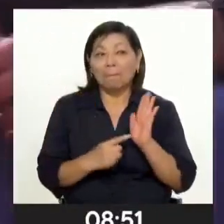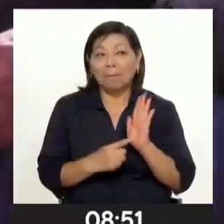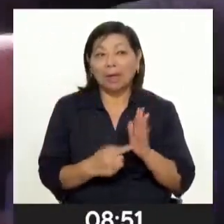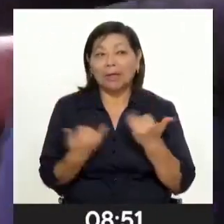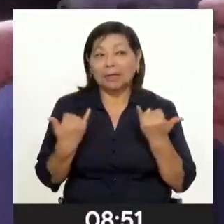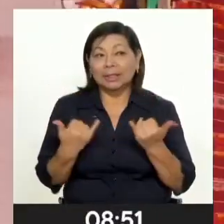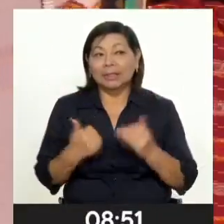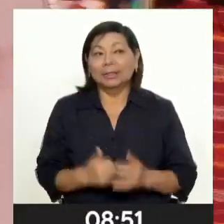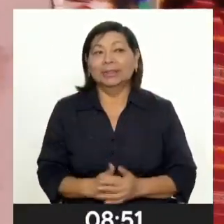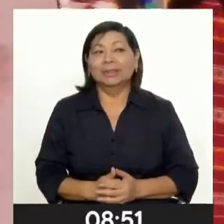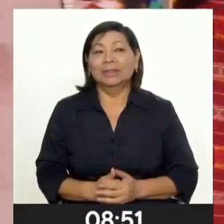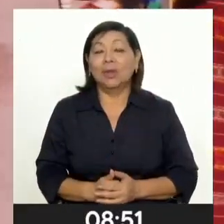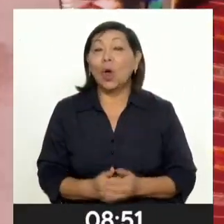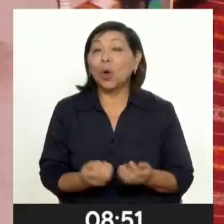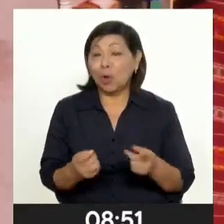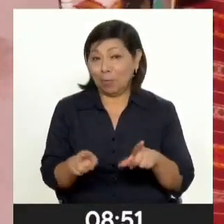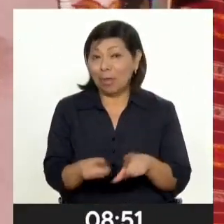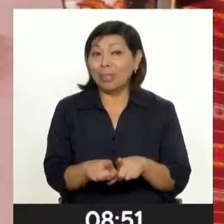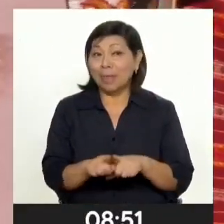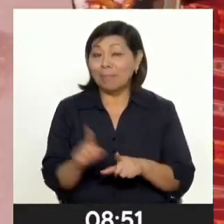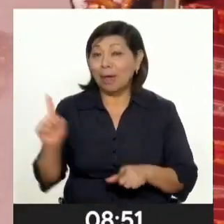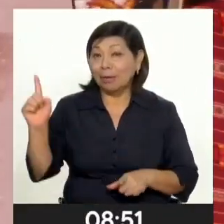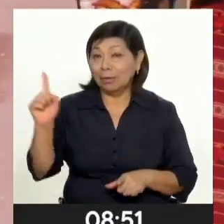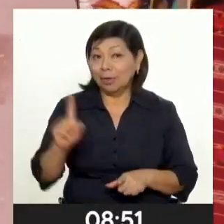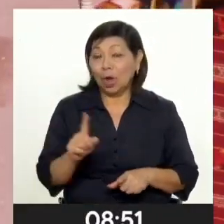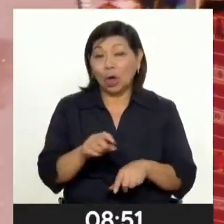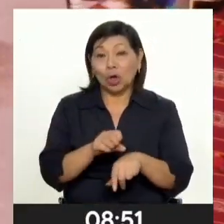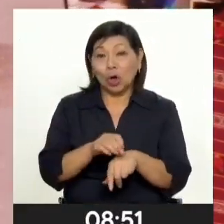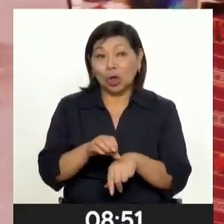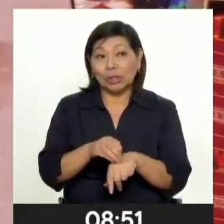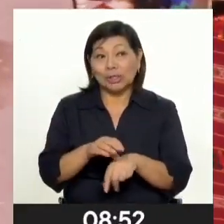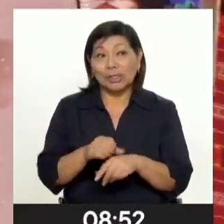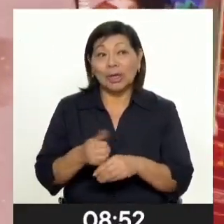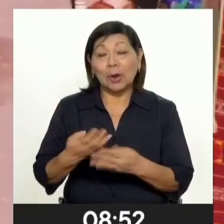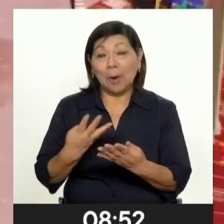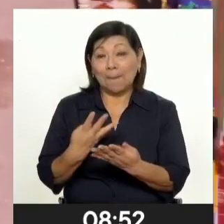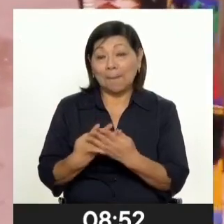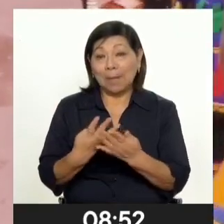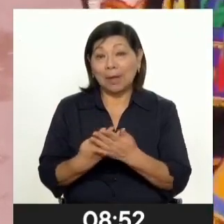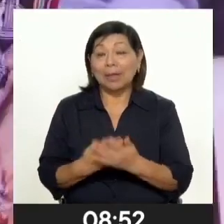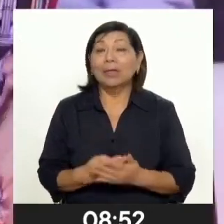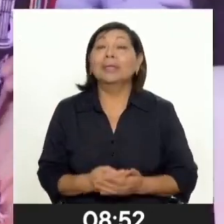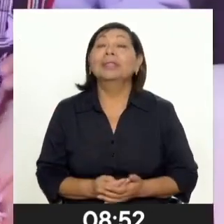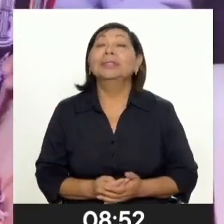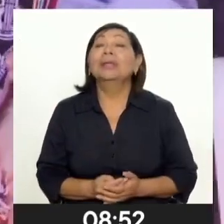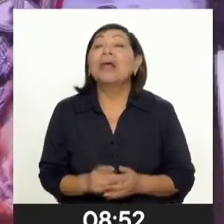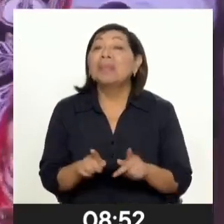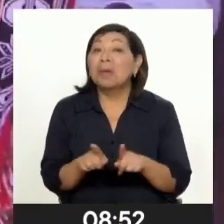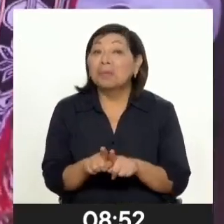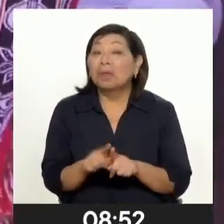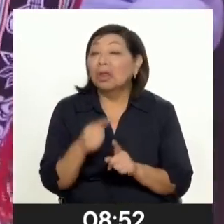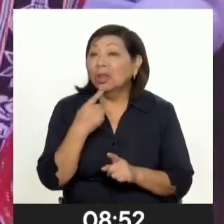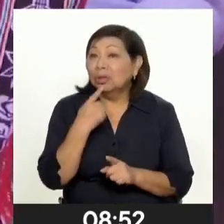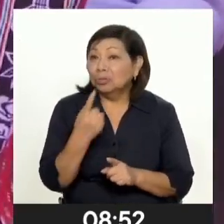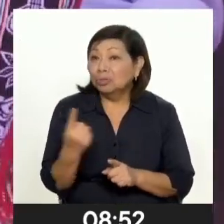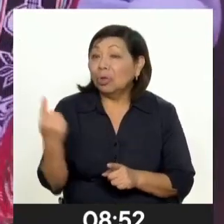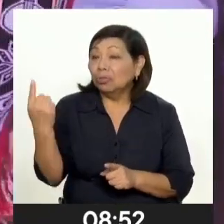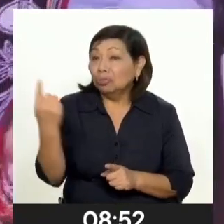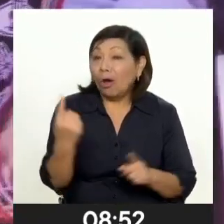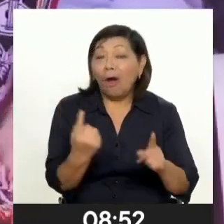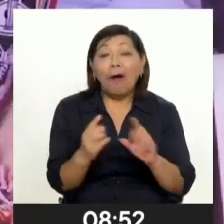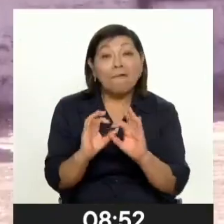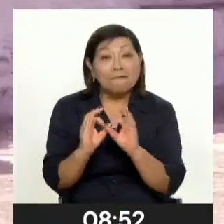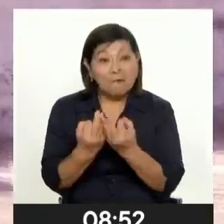en este acto. Asimismo estuvo el presidente del Consejo Nacional Penitenciario, Javier Yaque, quien destacó la asistencia de los familiares